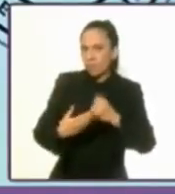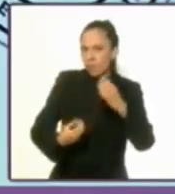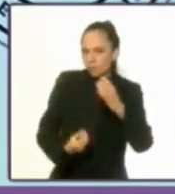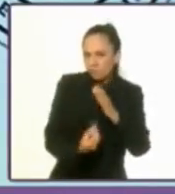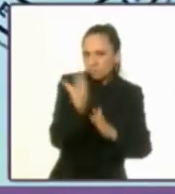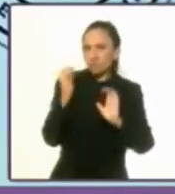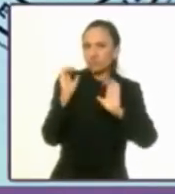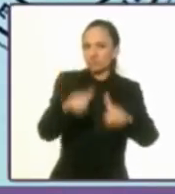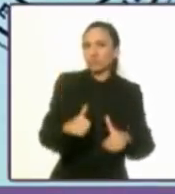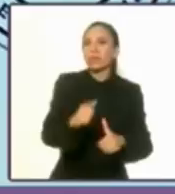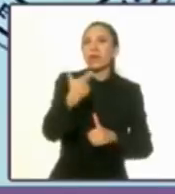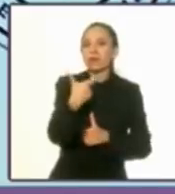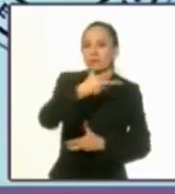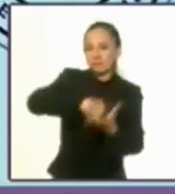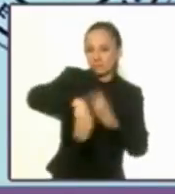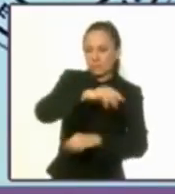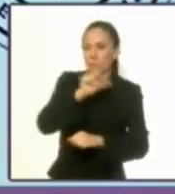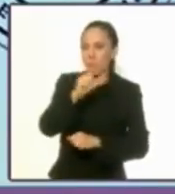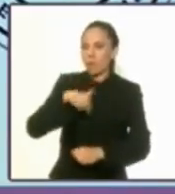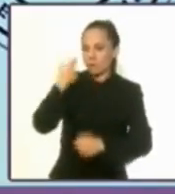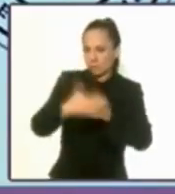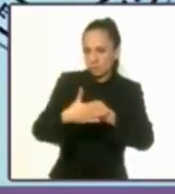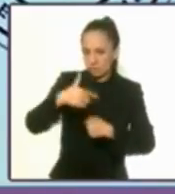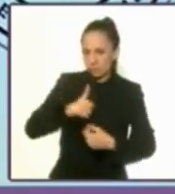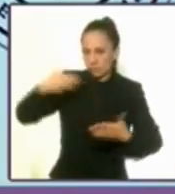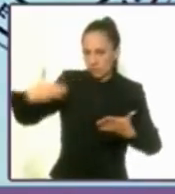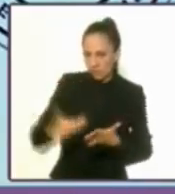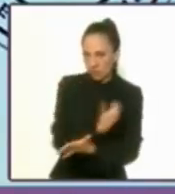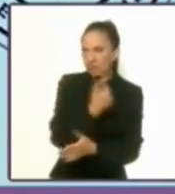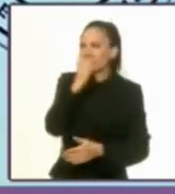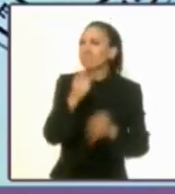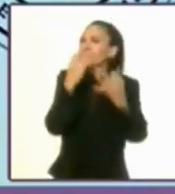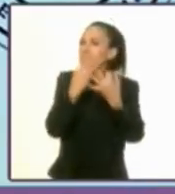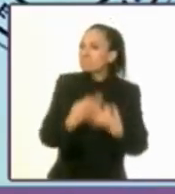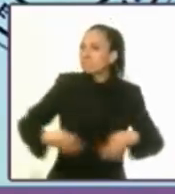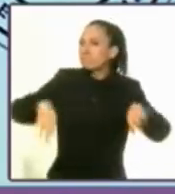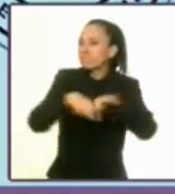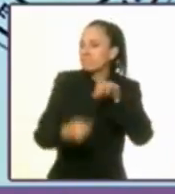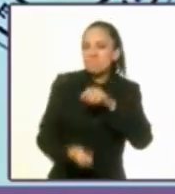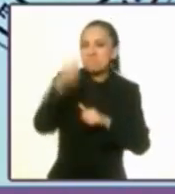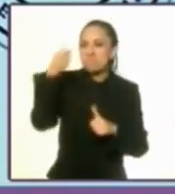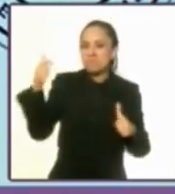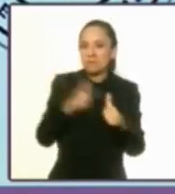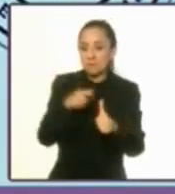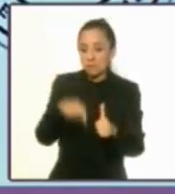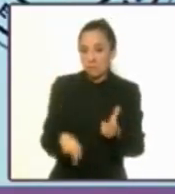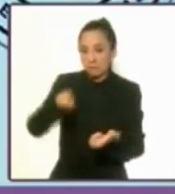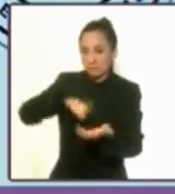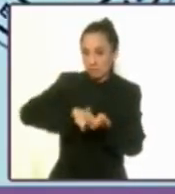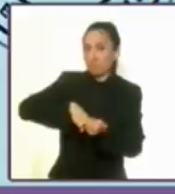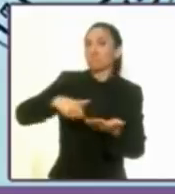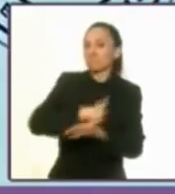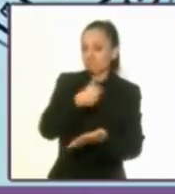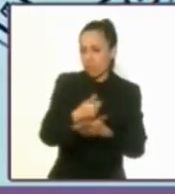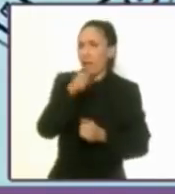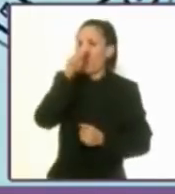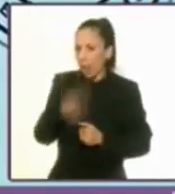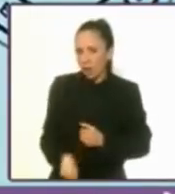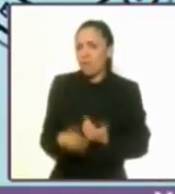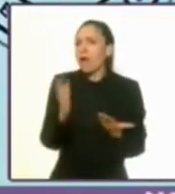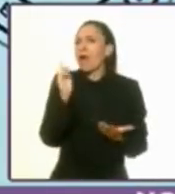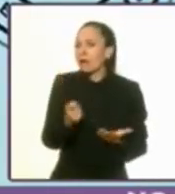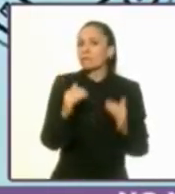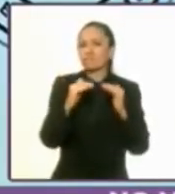a la jefatura para ello es muy importante reconocer que en esta ciudad tenemos una gran desigualdad una parte